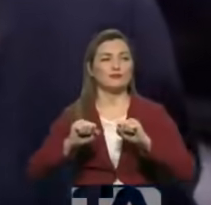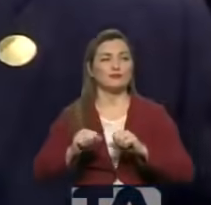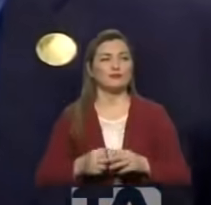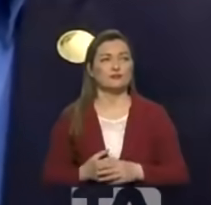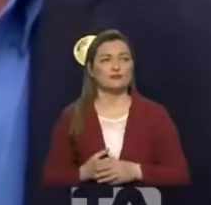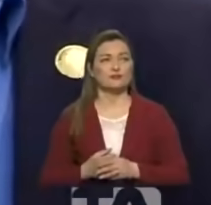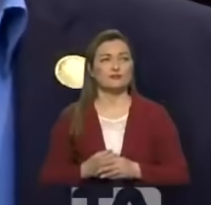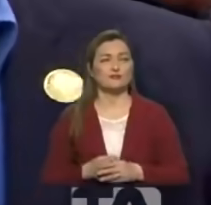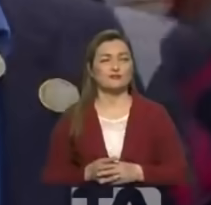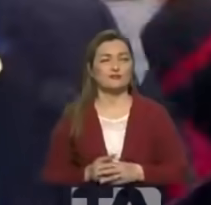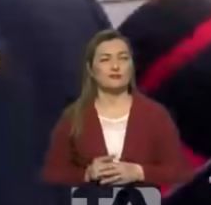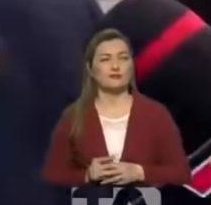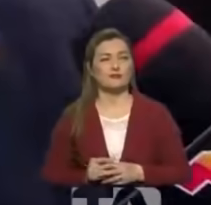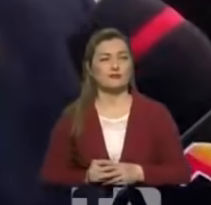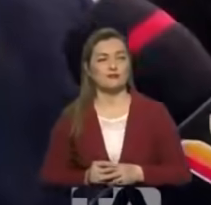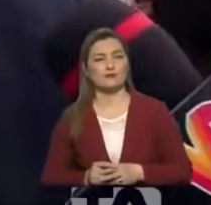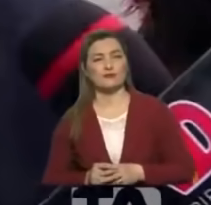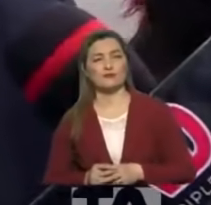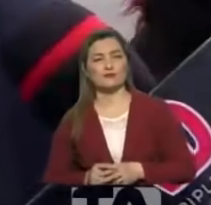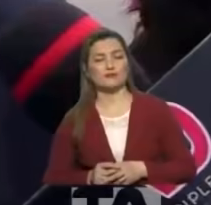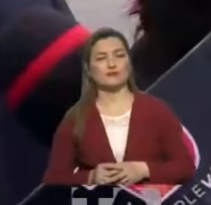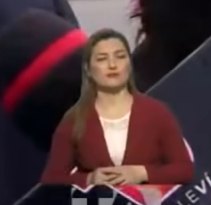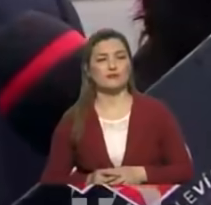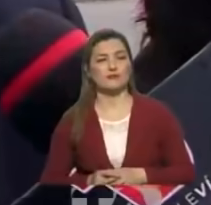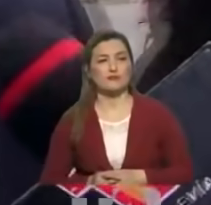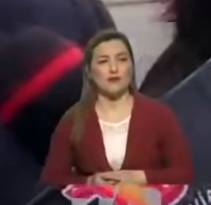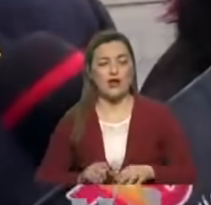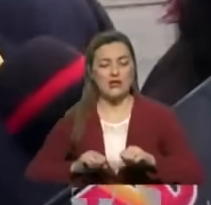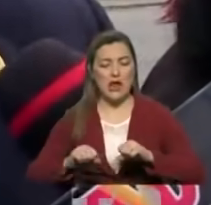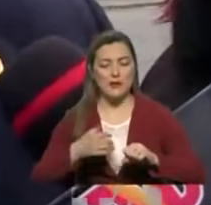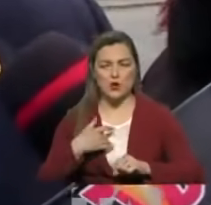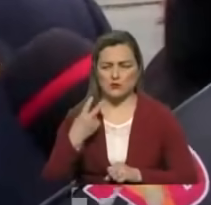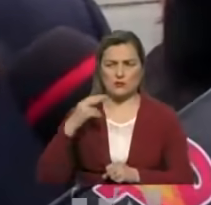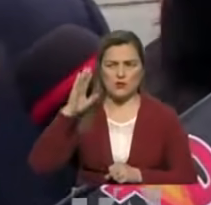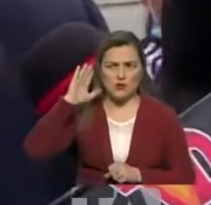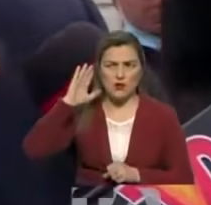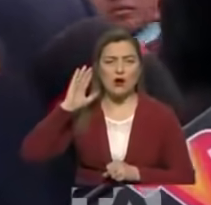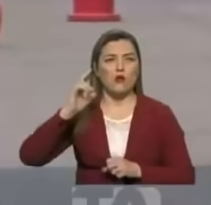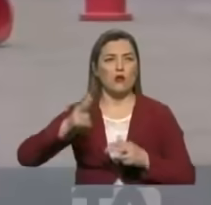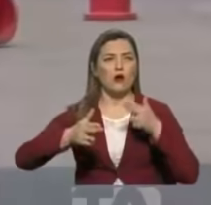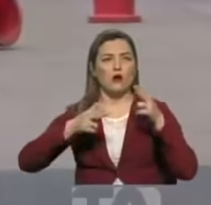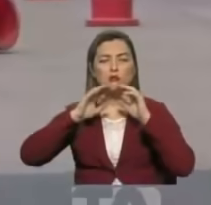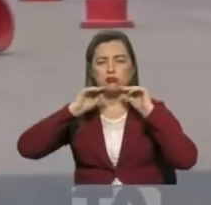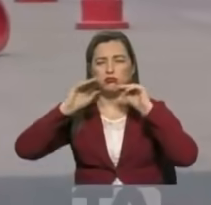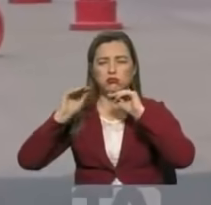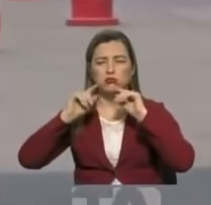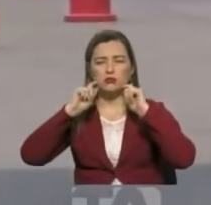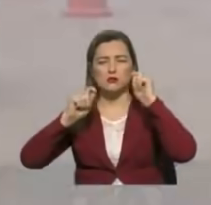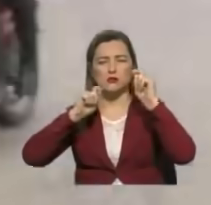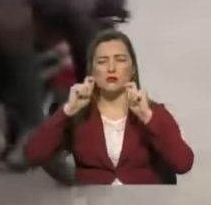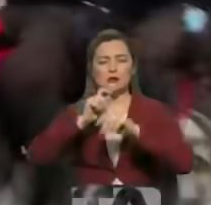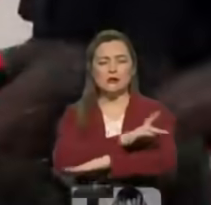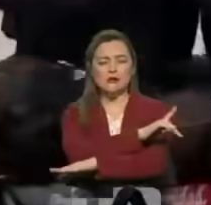con diligencias de rutina. Se comenzó a escuchar disparos, balas, escándalos, gritos. La vía Daule se